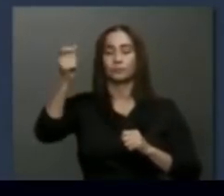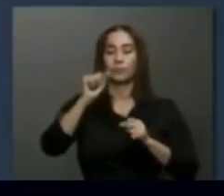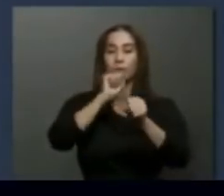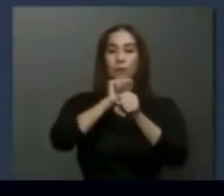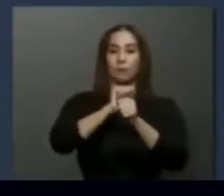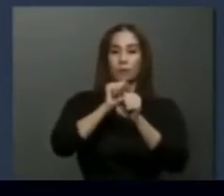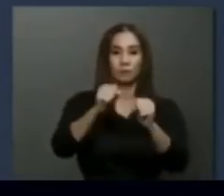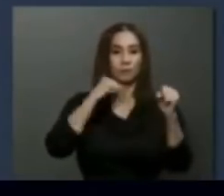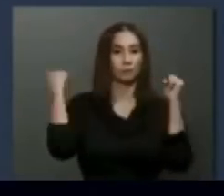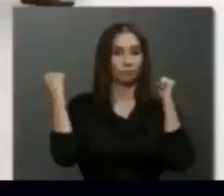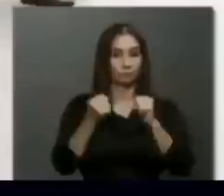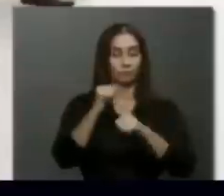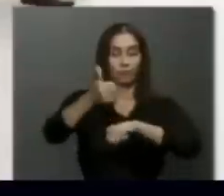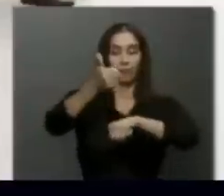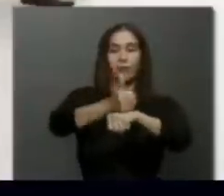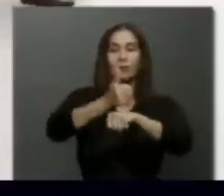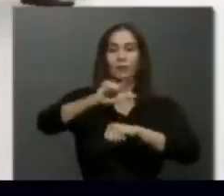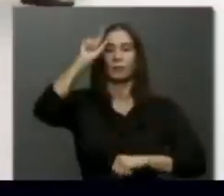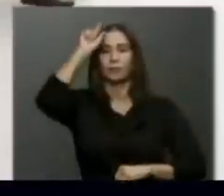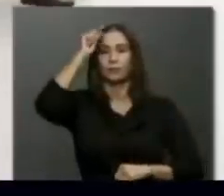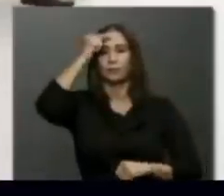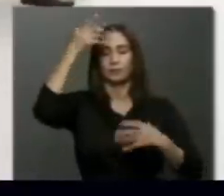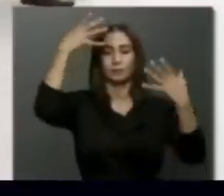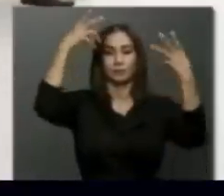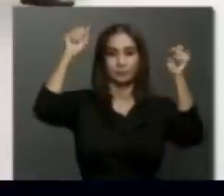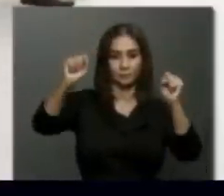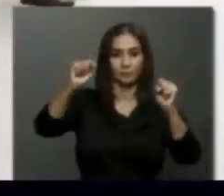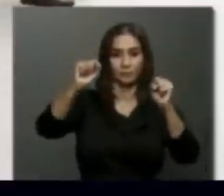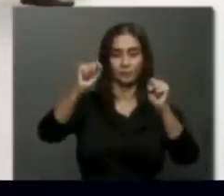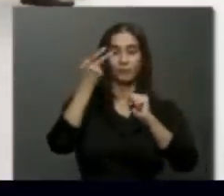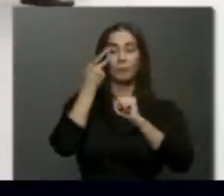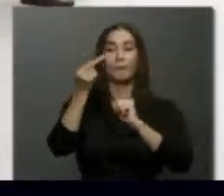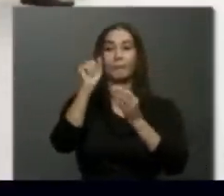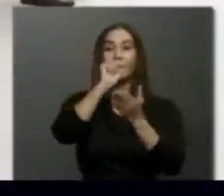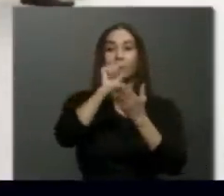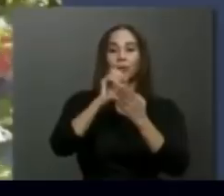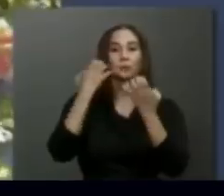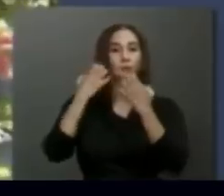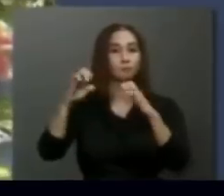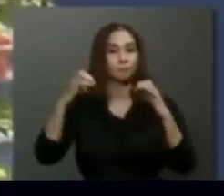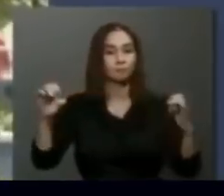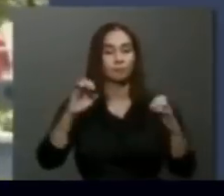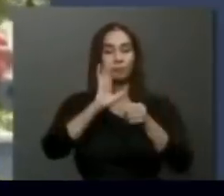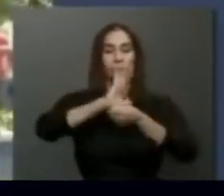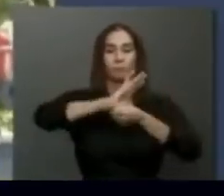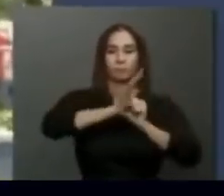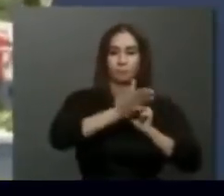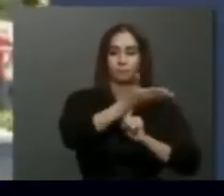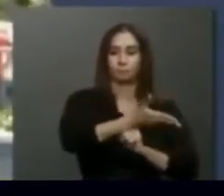labor titánica desde que asumimos la presidencia, teniendo en cuenta la situación de emergencia por la